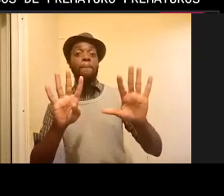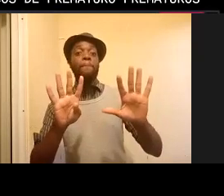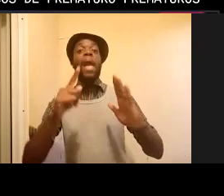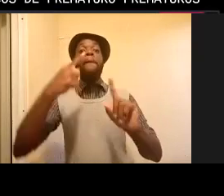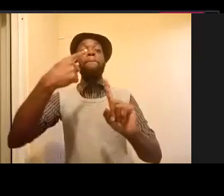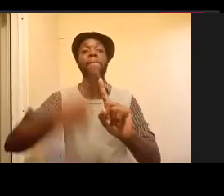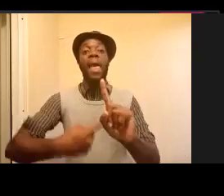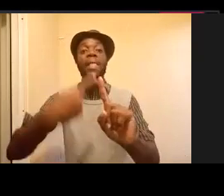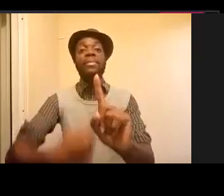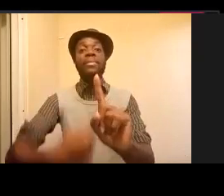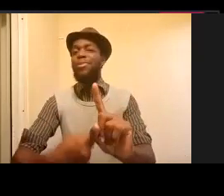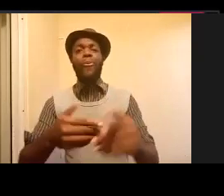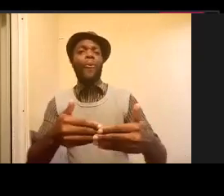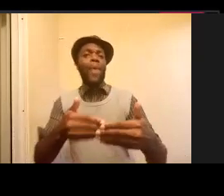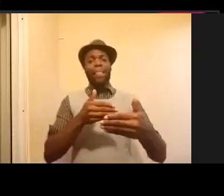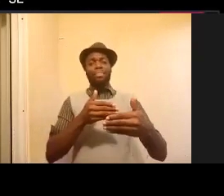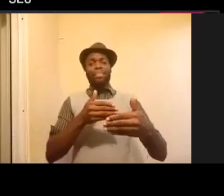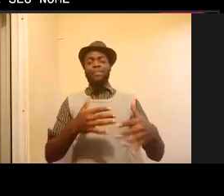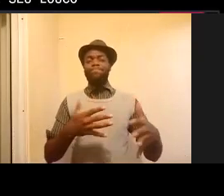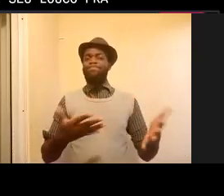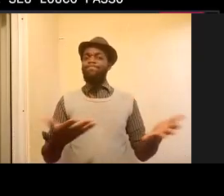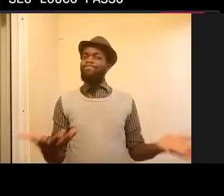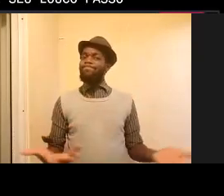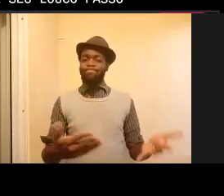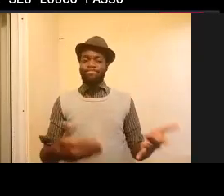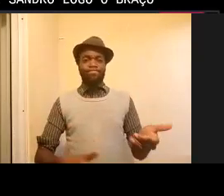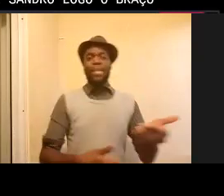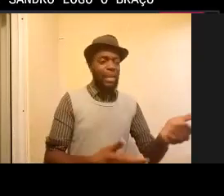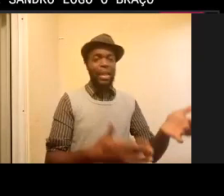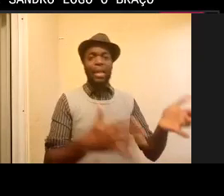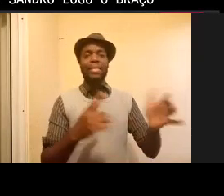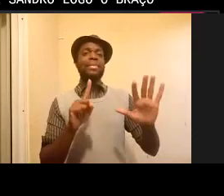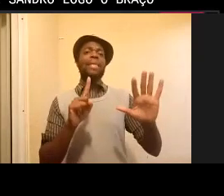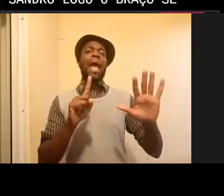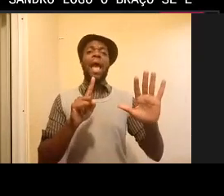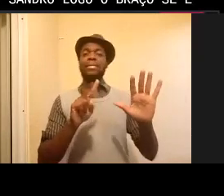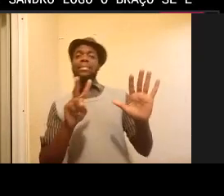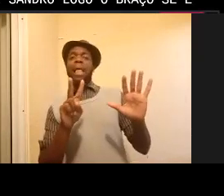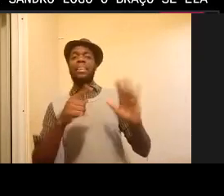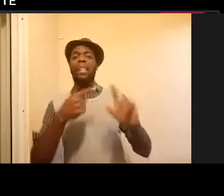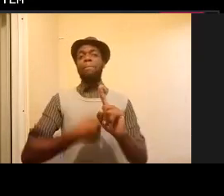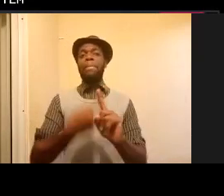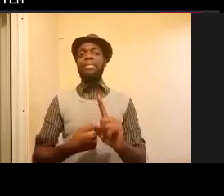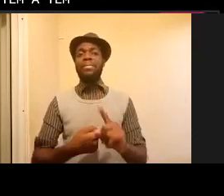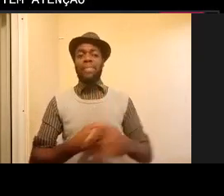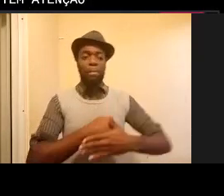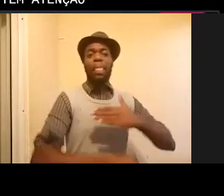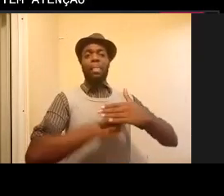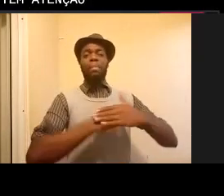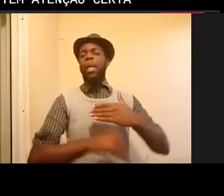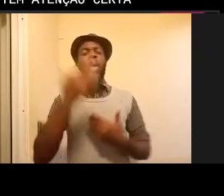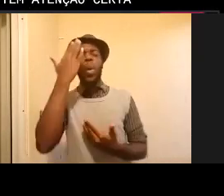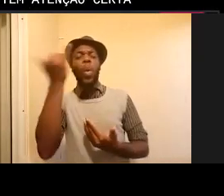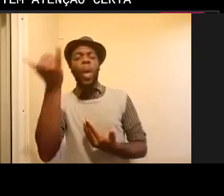pues, a largo plazo, ¿verdad? Si no se tiene la atención adecuada, pues puede